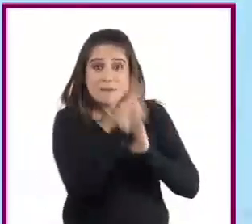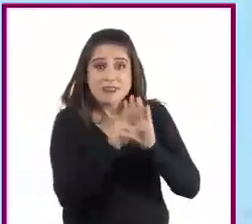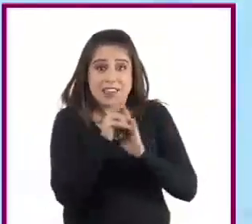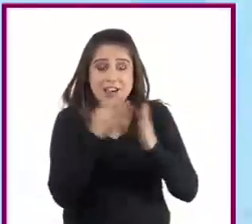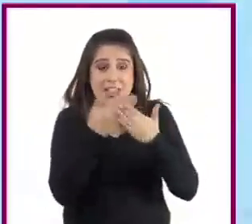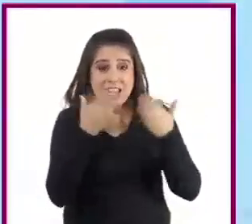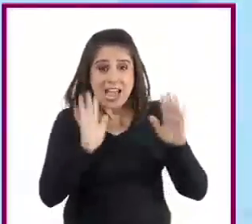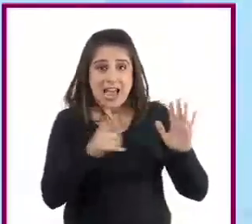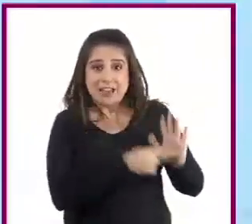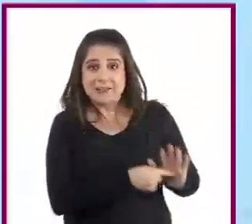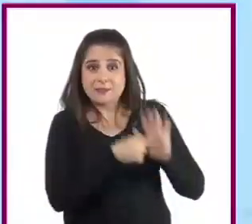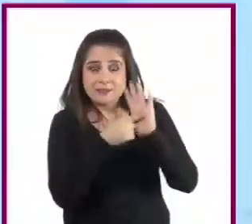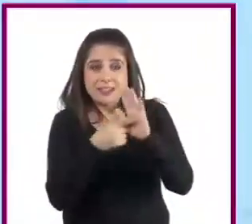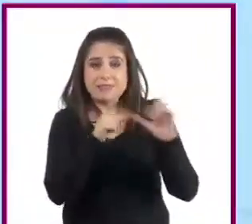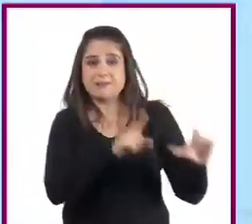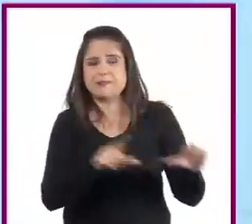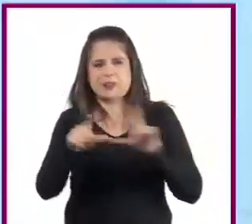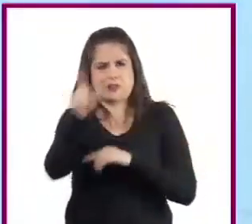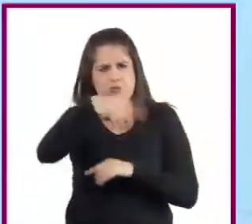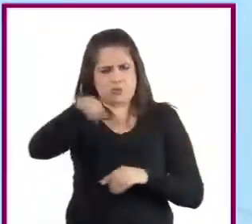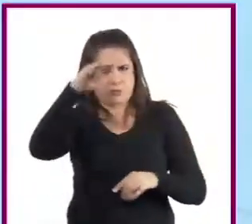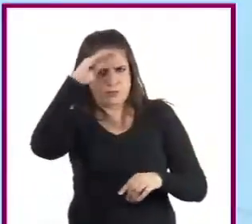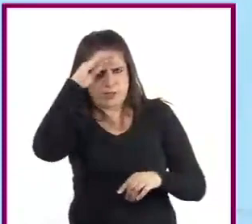les presentamos, piensen.